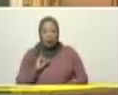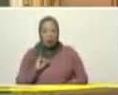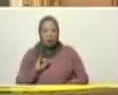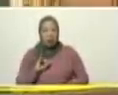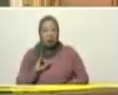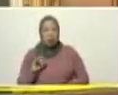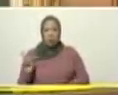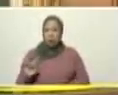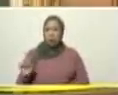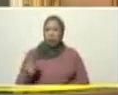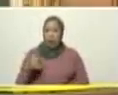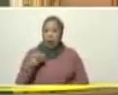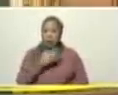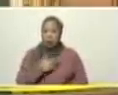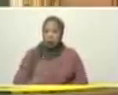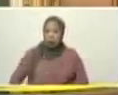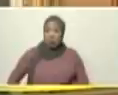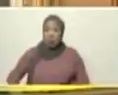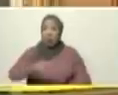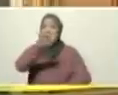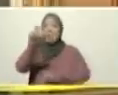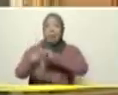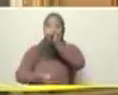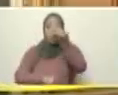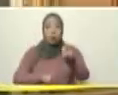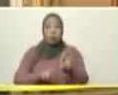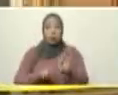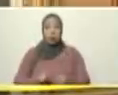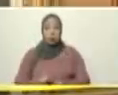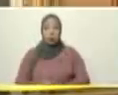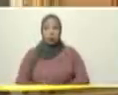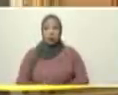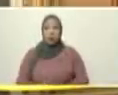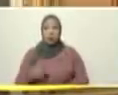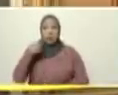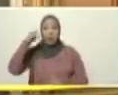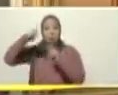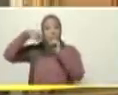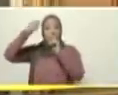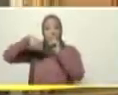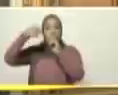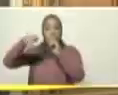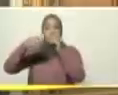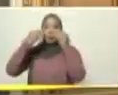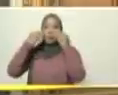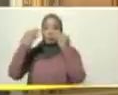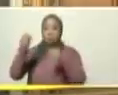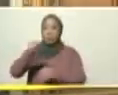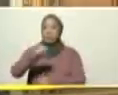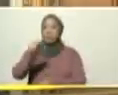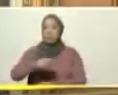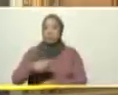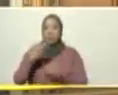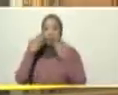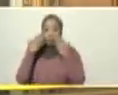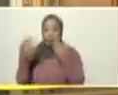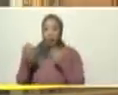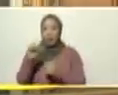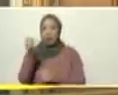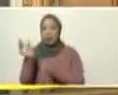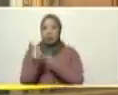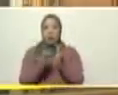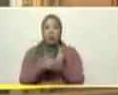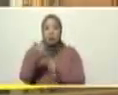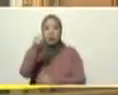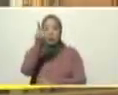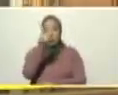¿Nuevo presidente? Ah, el mensaje. Vamos a ver el video para que ustedes vean, 7 de la mañana del 12 de abril.